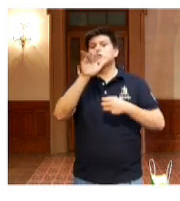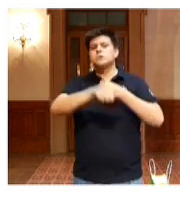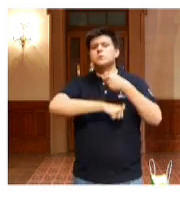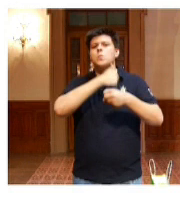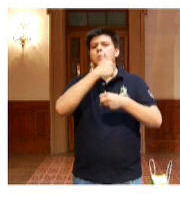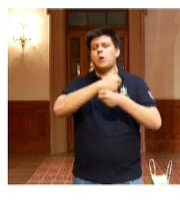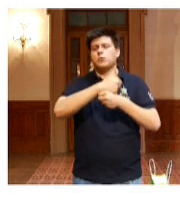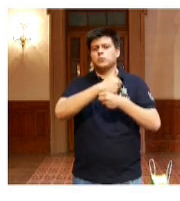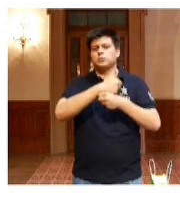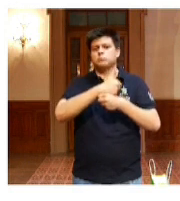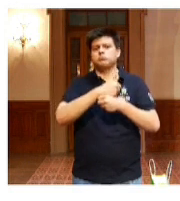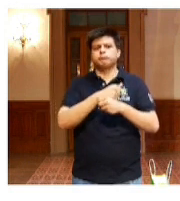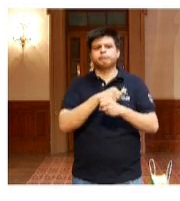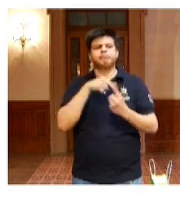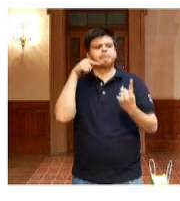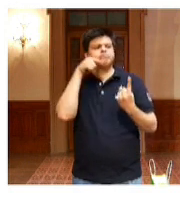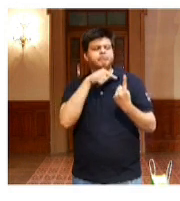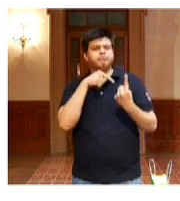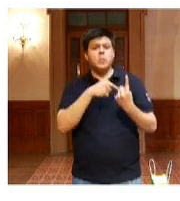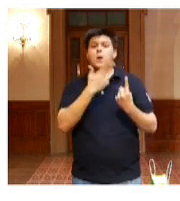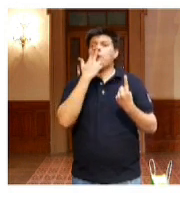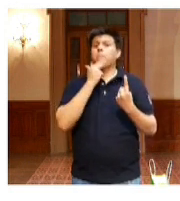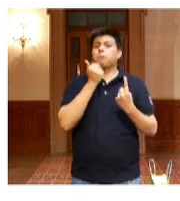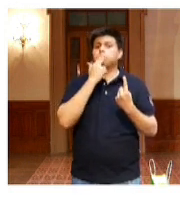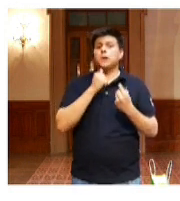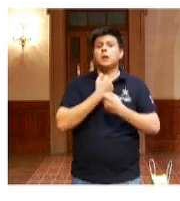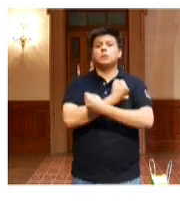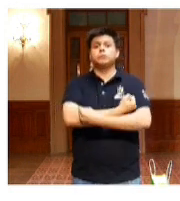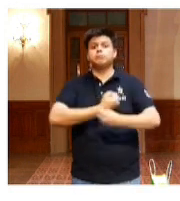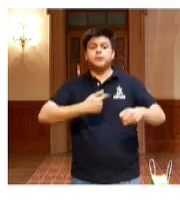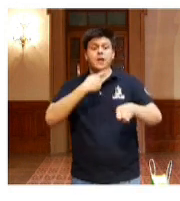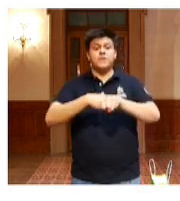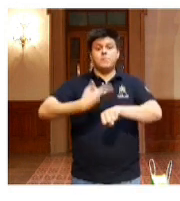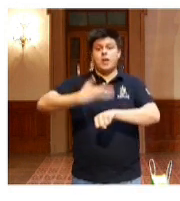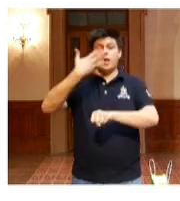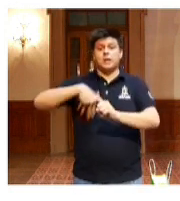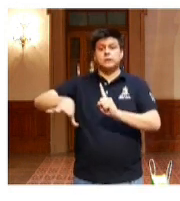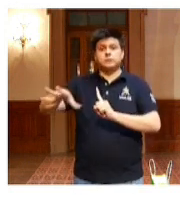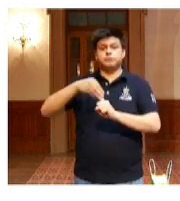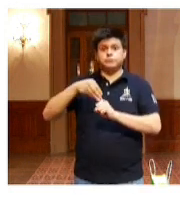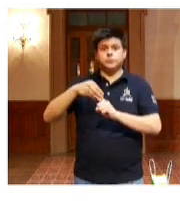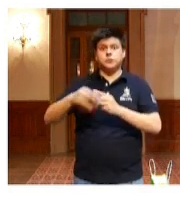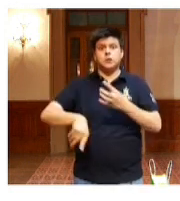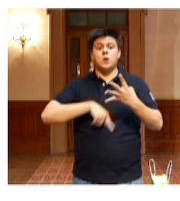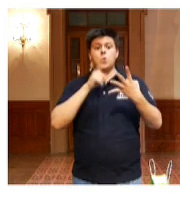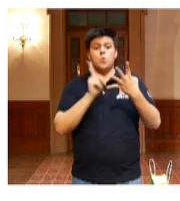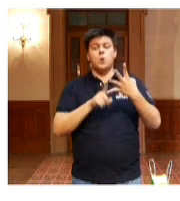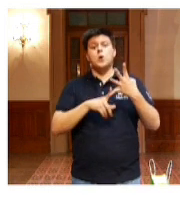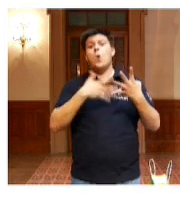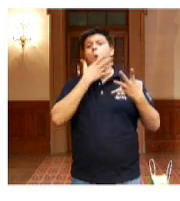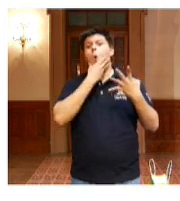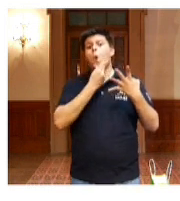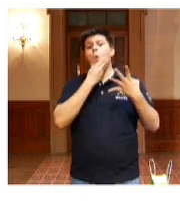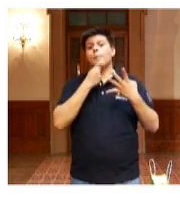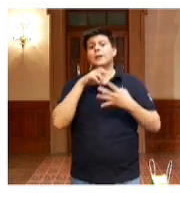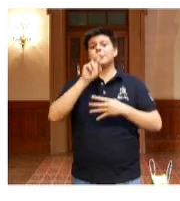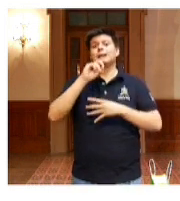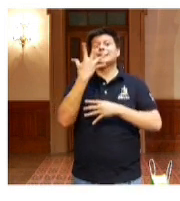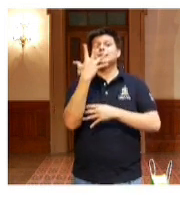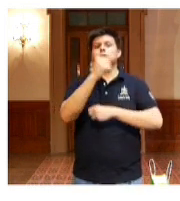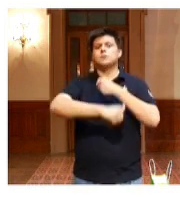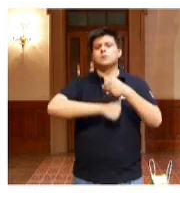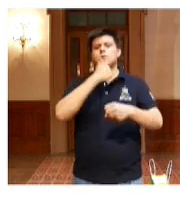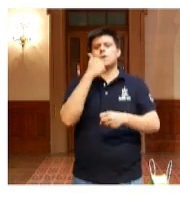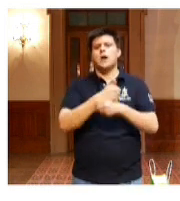años de edad con diabetes mellitus y obesidad y el cuarto paciente masculino de 35